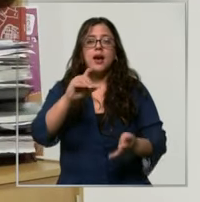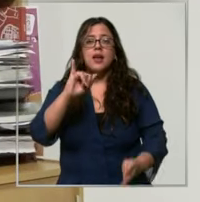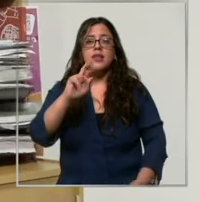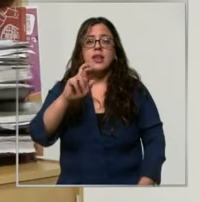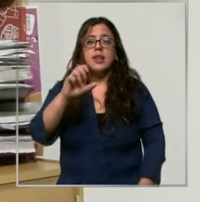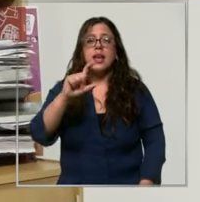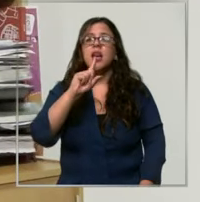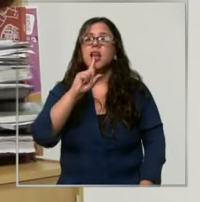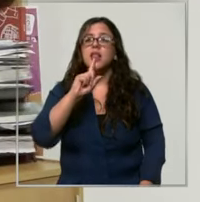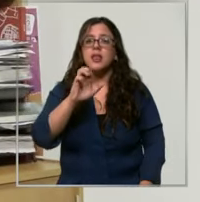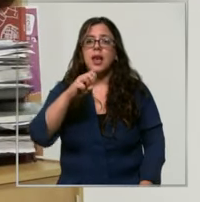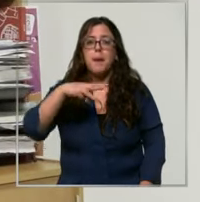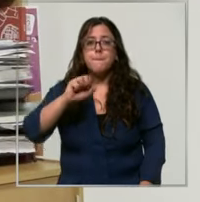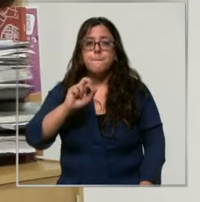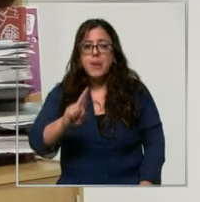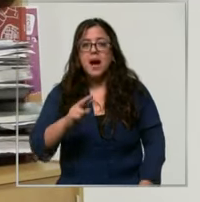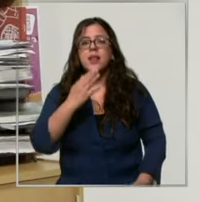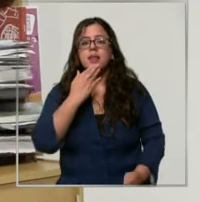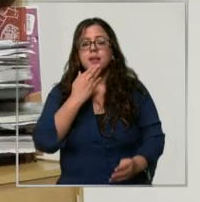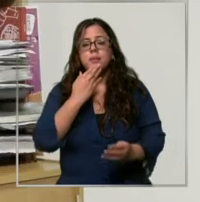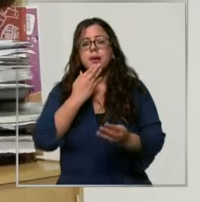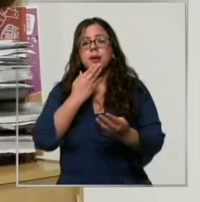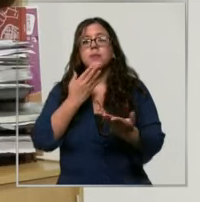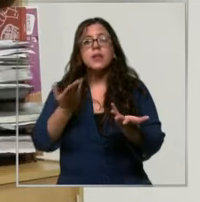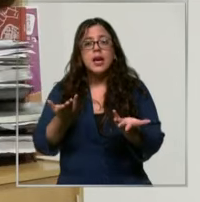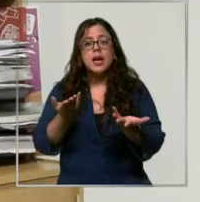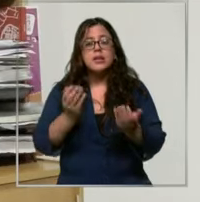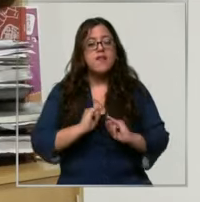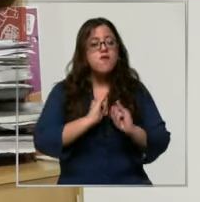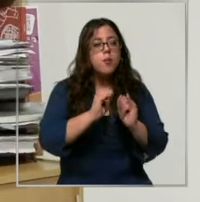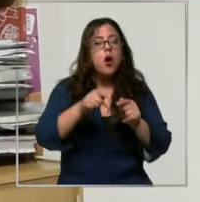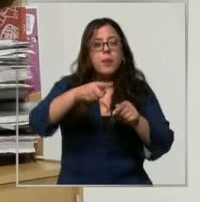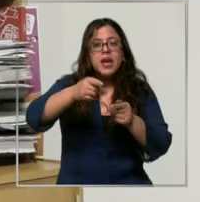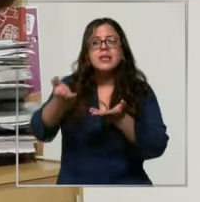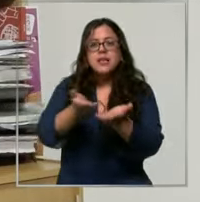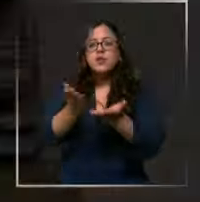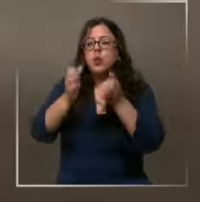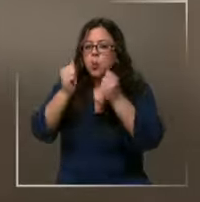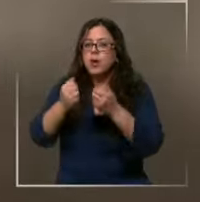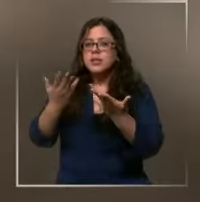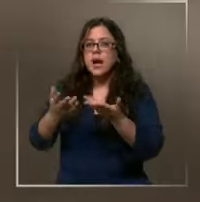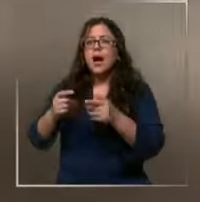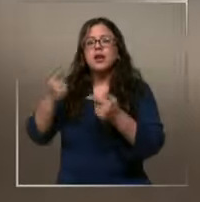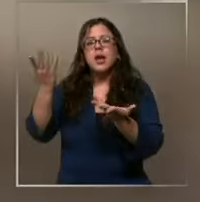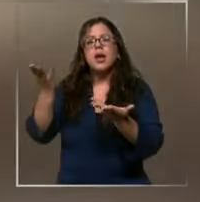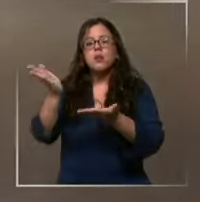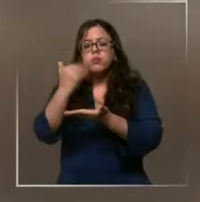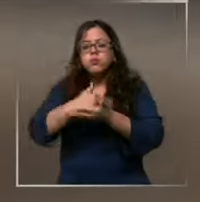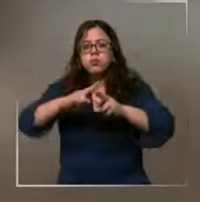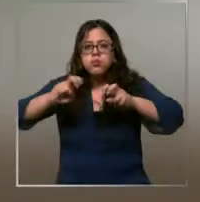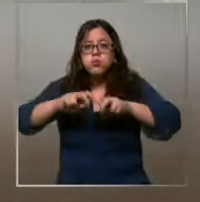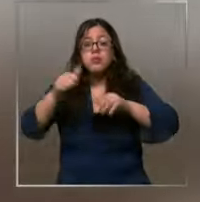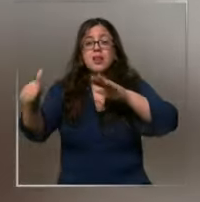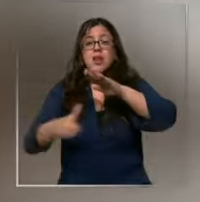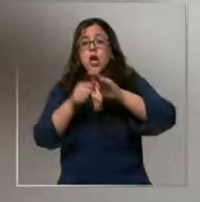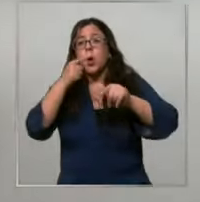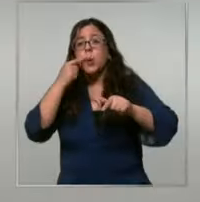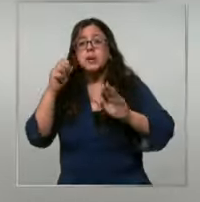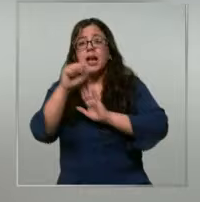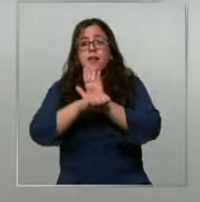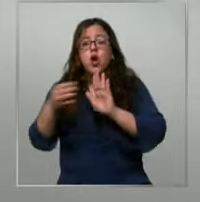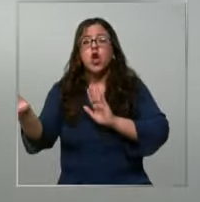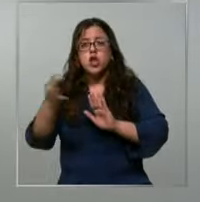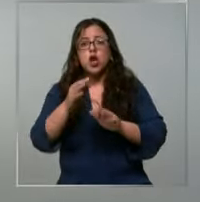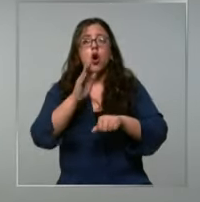los antecedentes que recopilamos para que estos servicios puedan generar las acciones correspondientes. El concejal en los videos aseguró que tenían